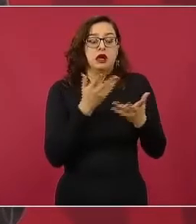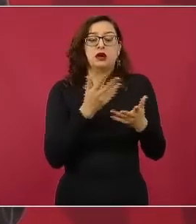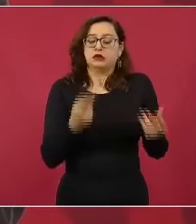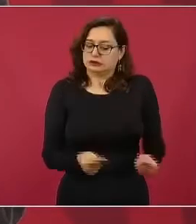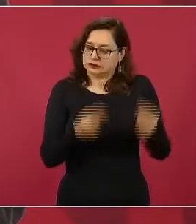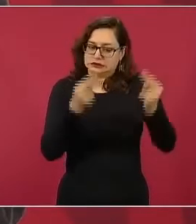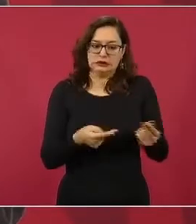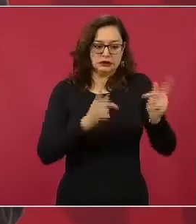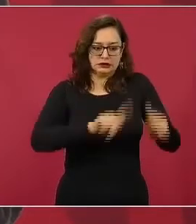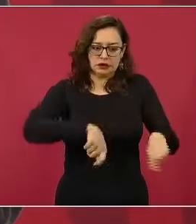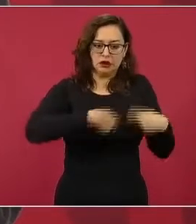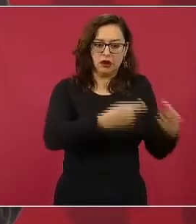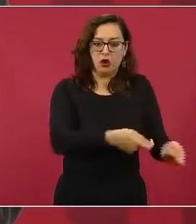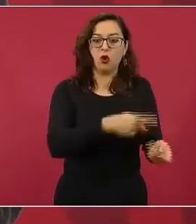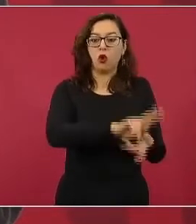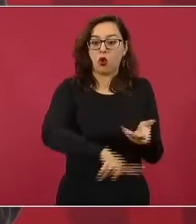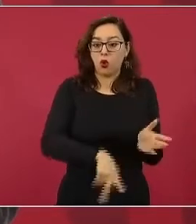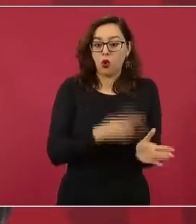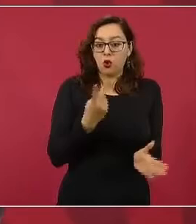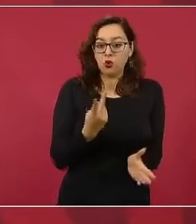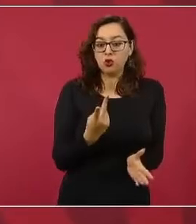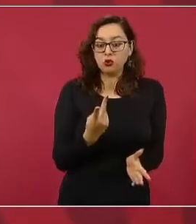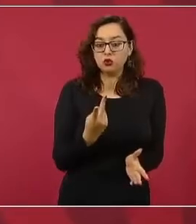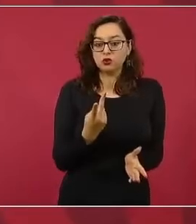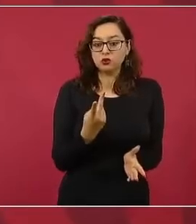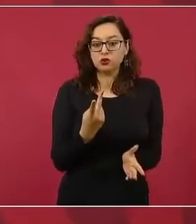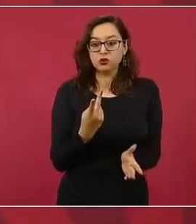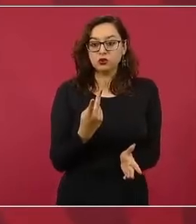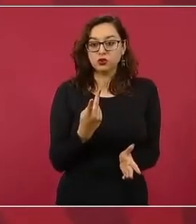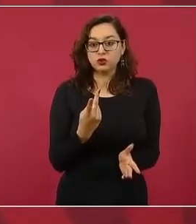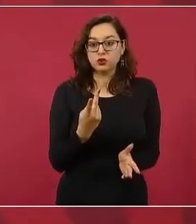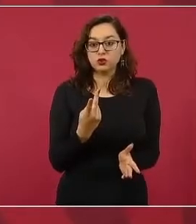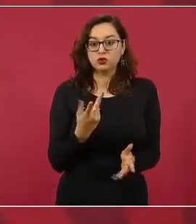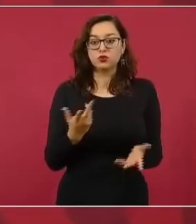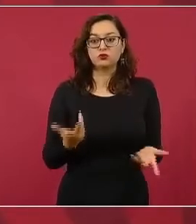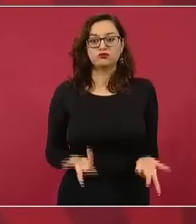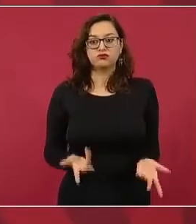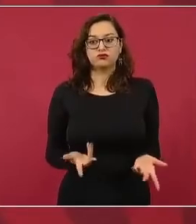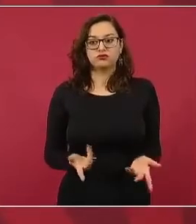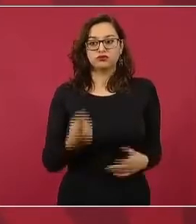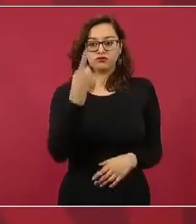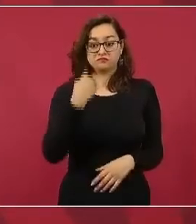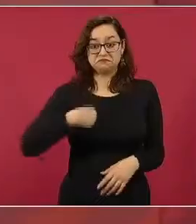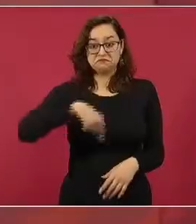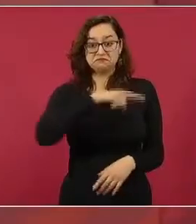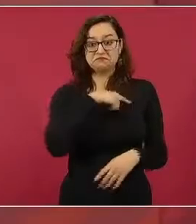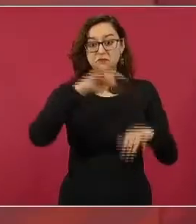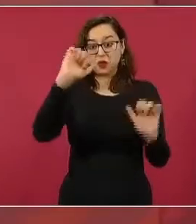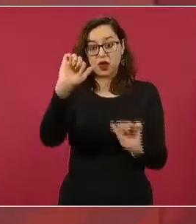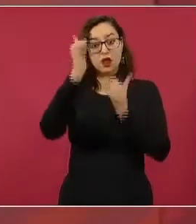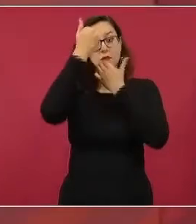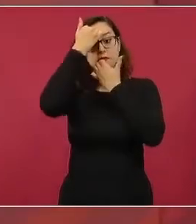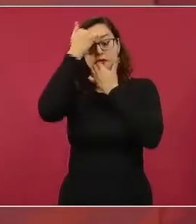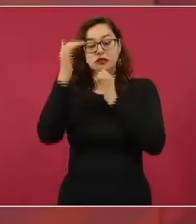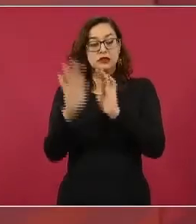pues los que hacían los grandes negocios